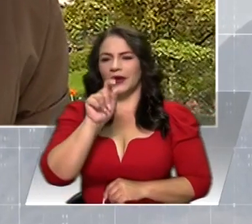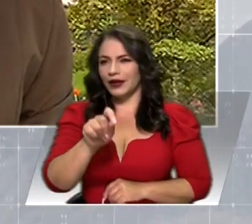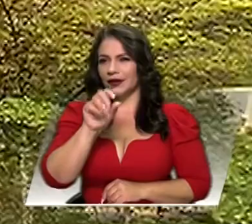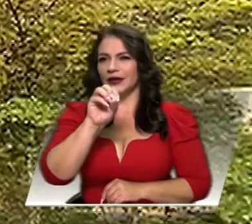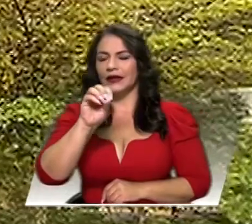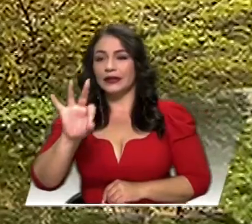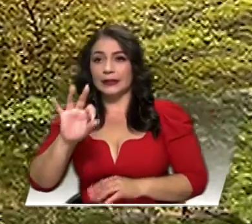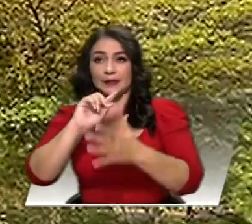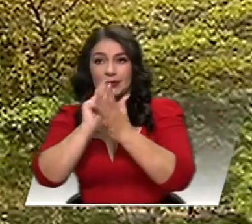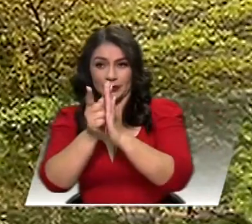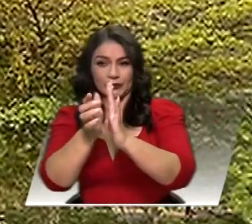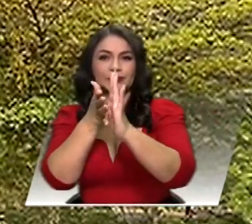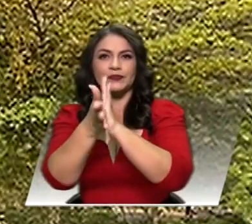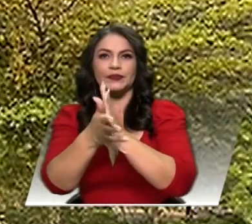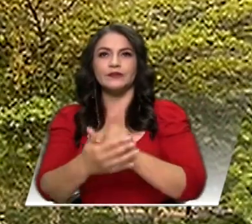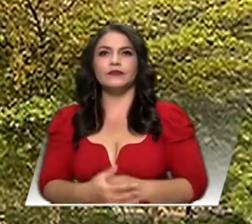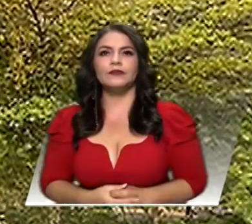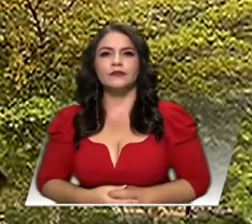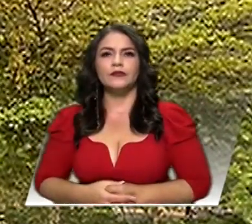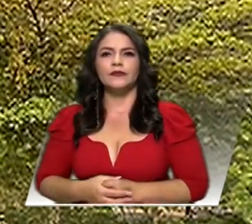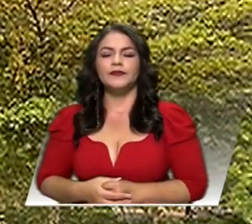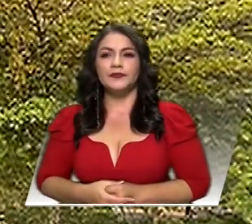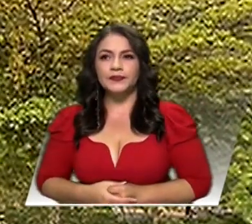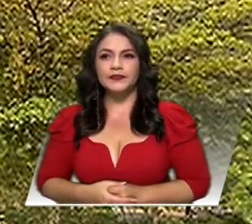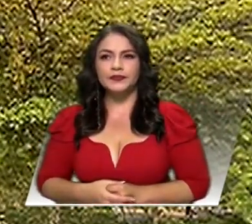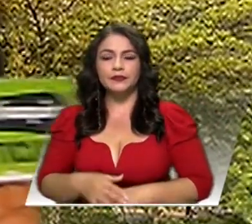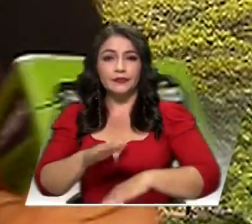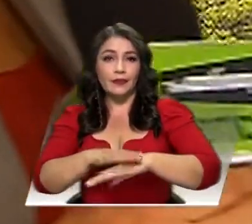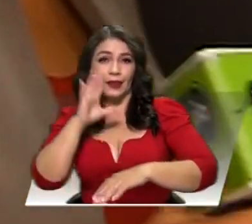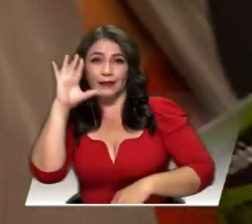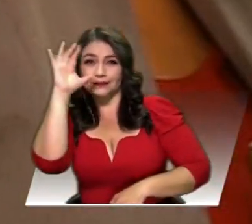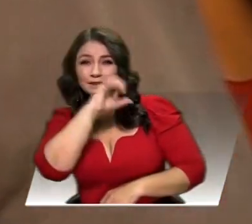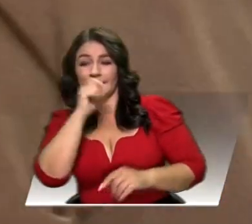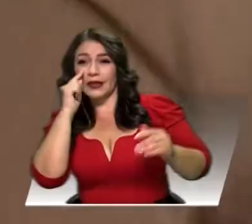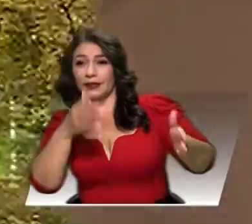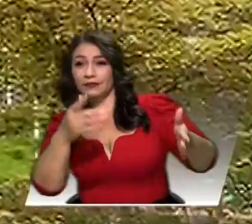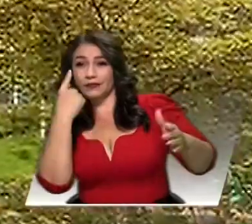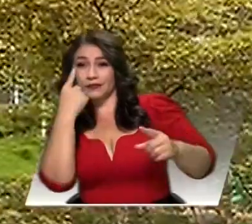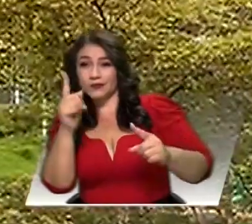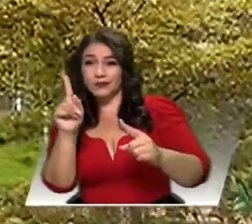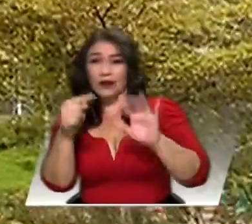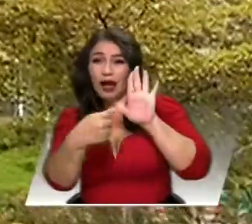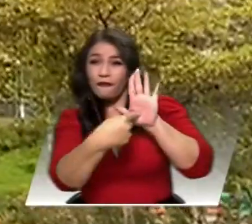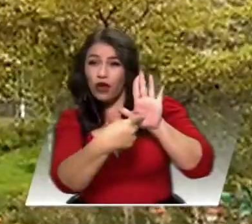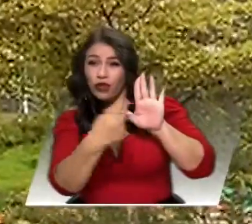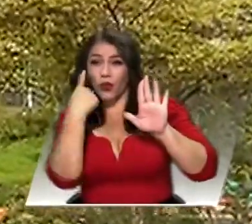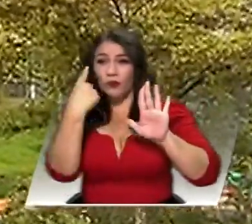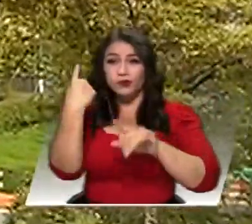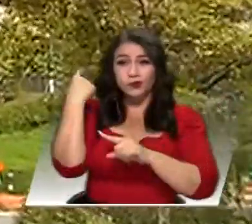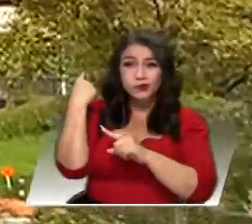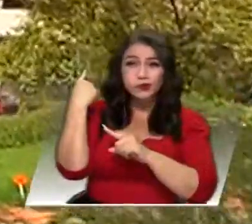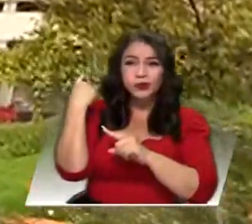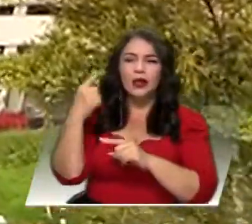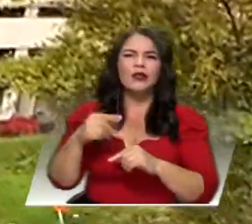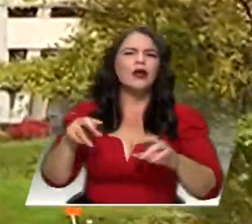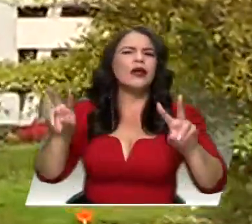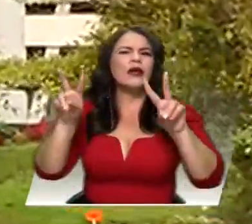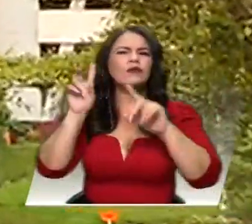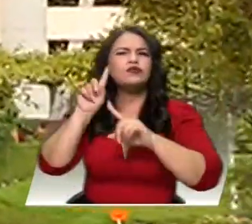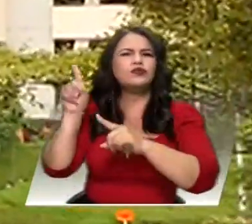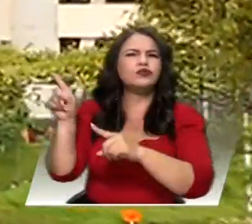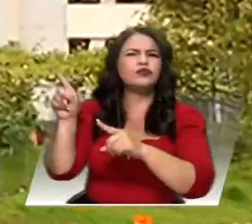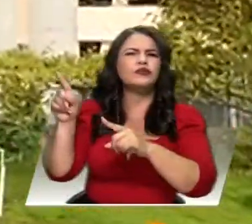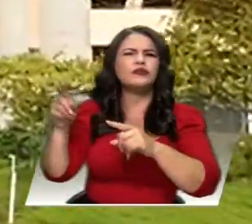1:03 de la tarde. A esta hora ven ustedes al fondo lo que quedó del edificio Continental